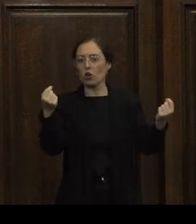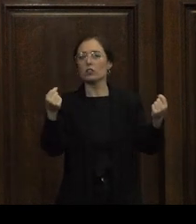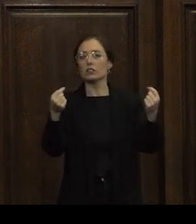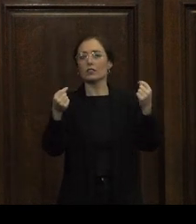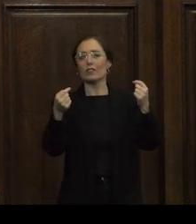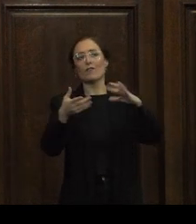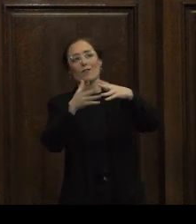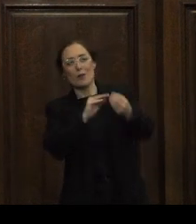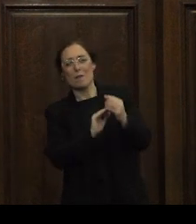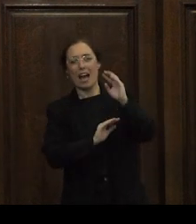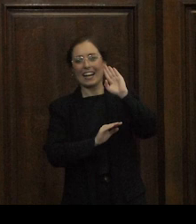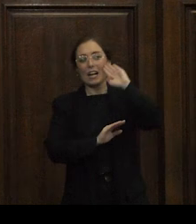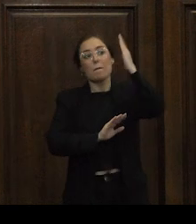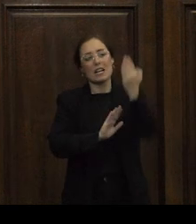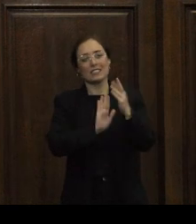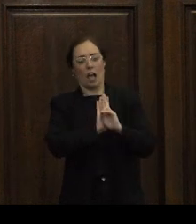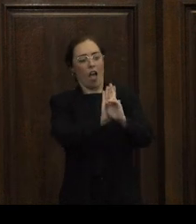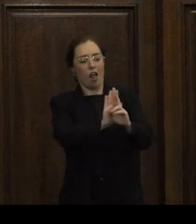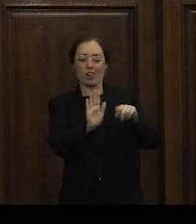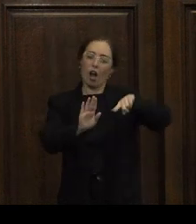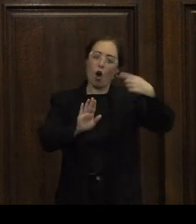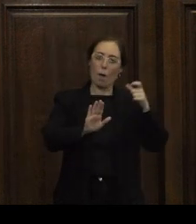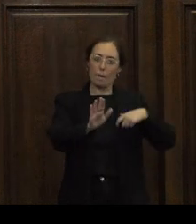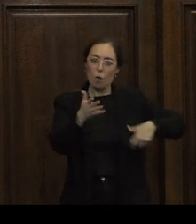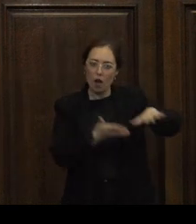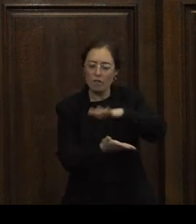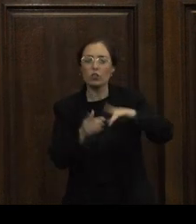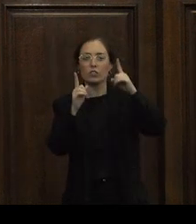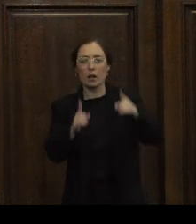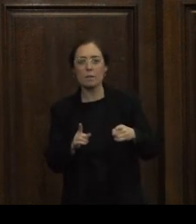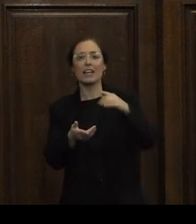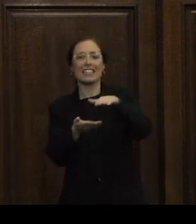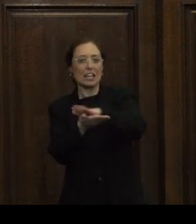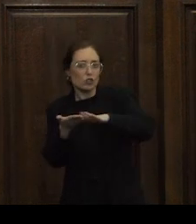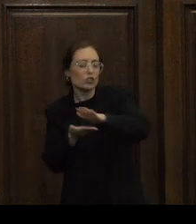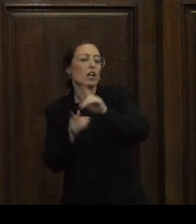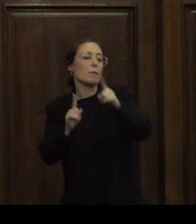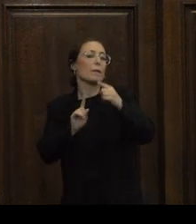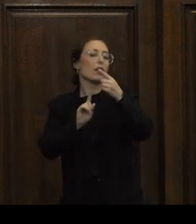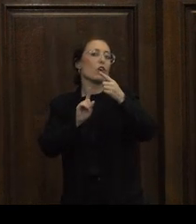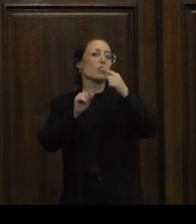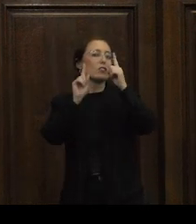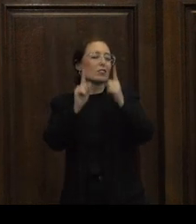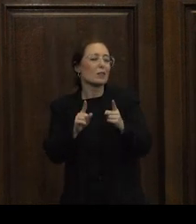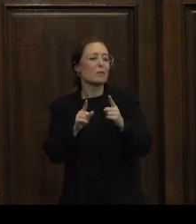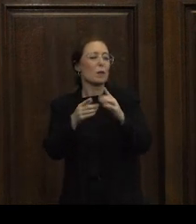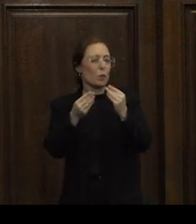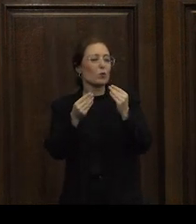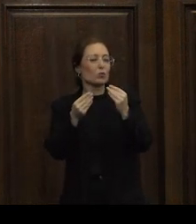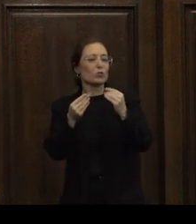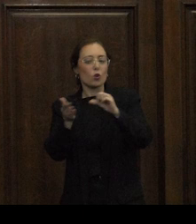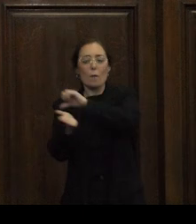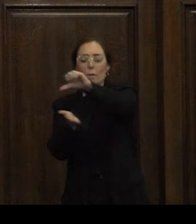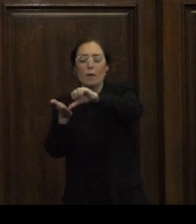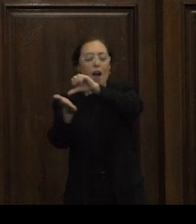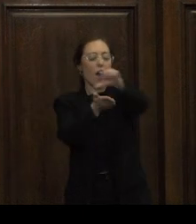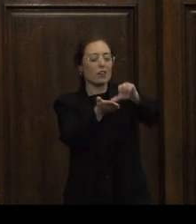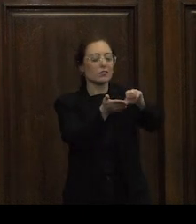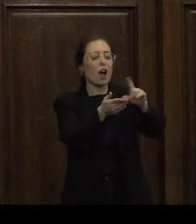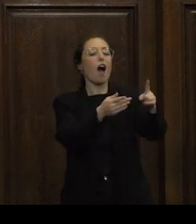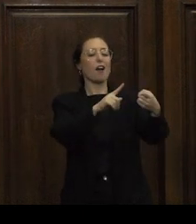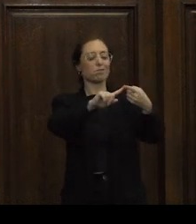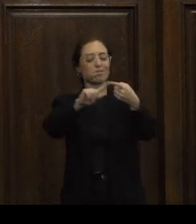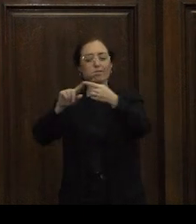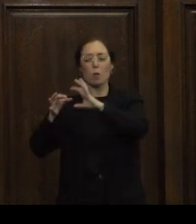pueblo, con sus peculiaridades locales o nacionales, claro, pero también con varias características en común, diría, a nivel